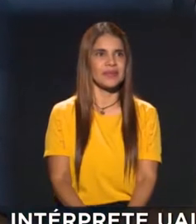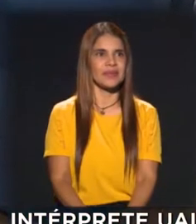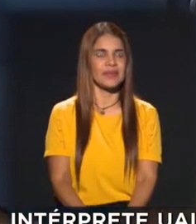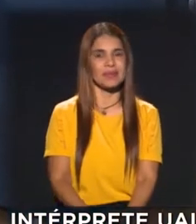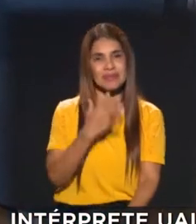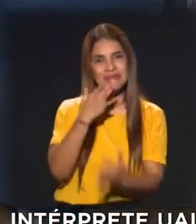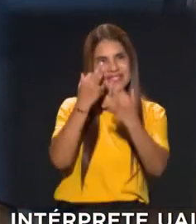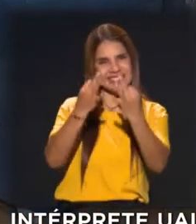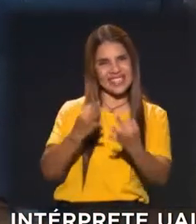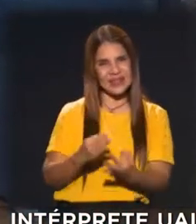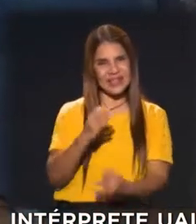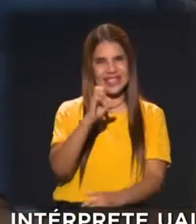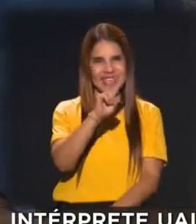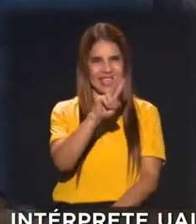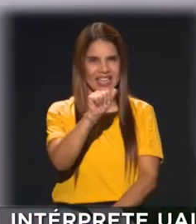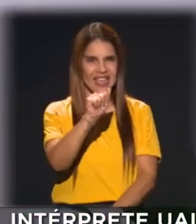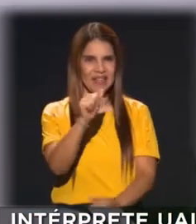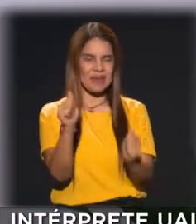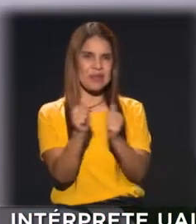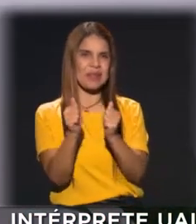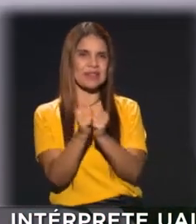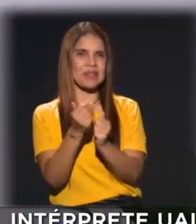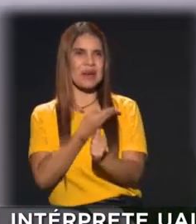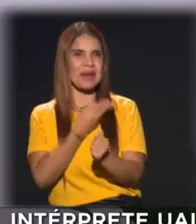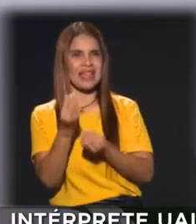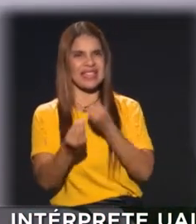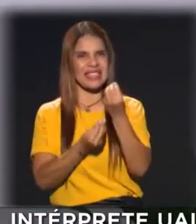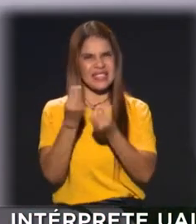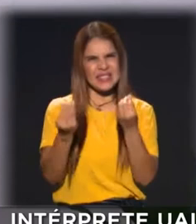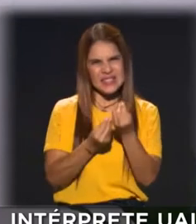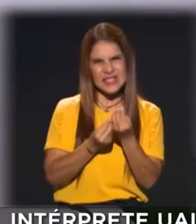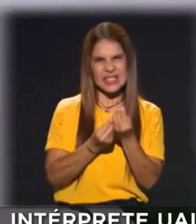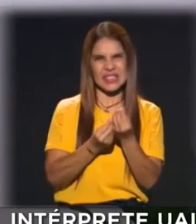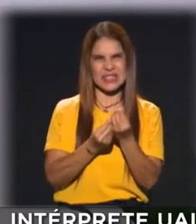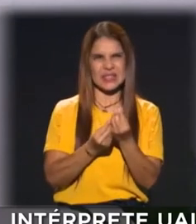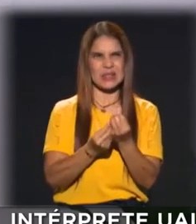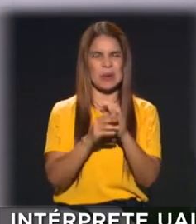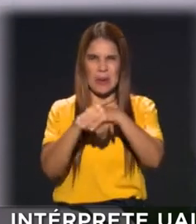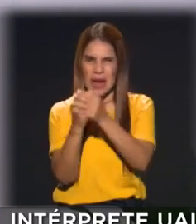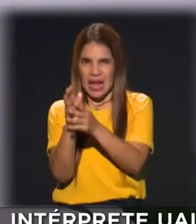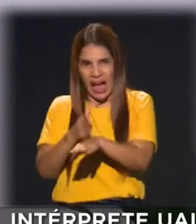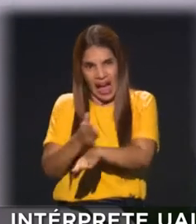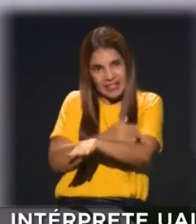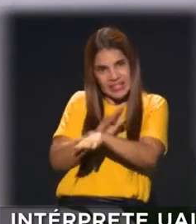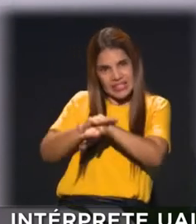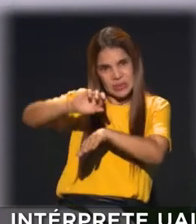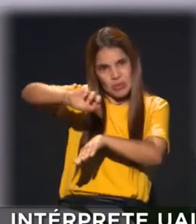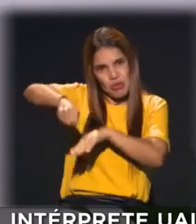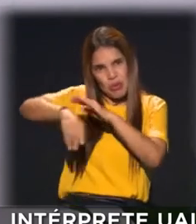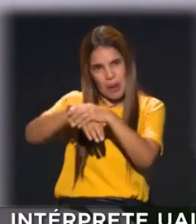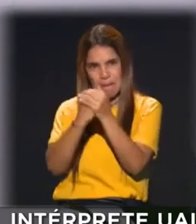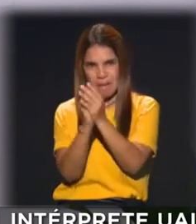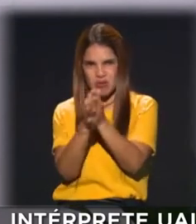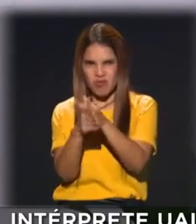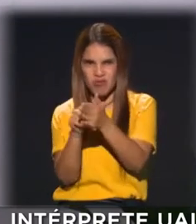Estamos seguros de que Eva Luna, en compañía de su madre, hizo obviamente todas las medidas de seguridad, de lavarse sus manitos antes de poder